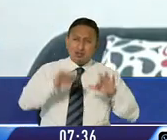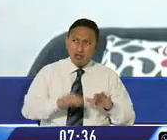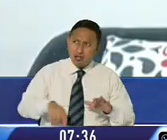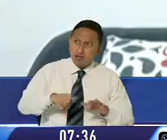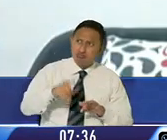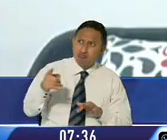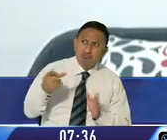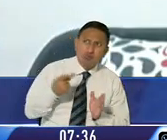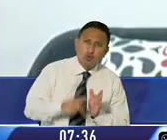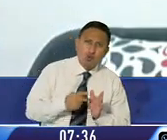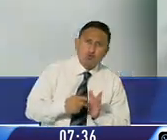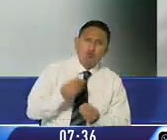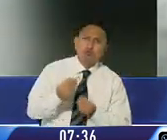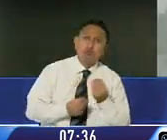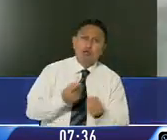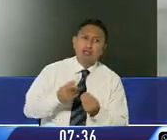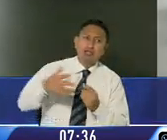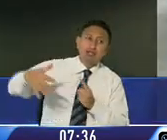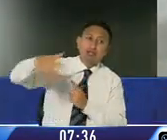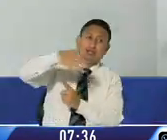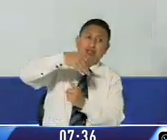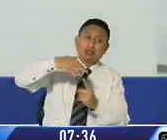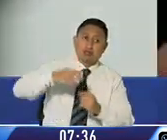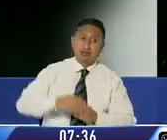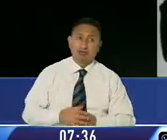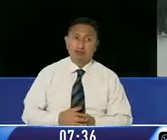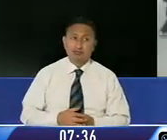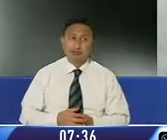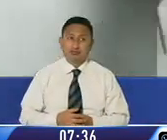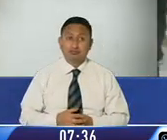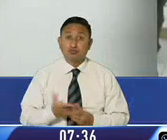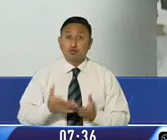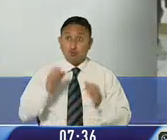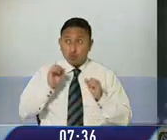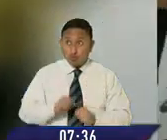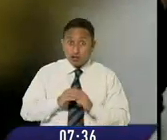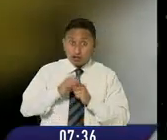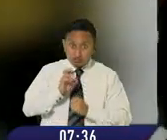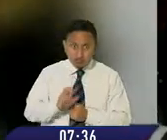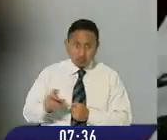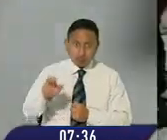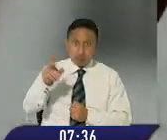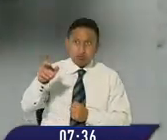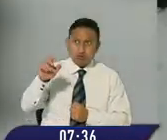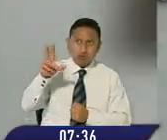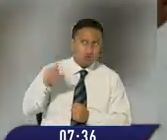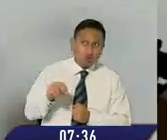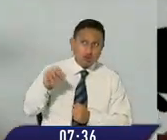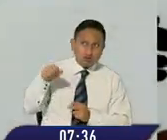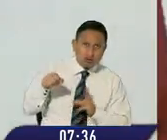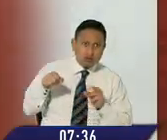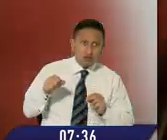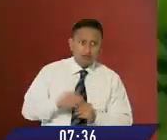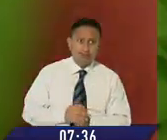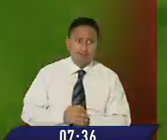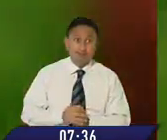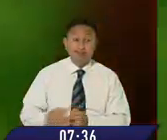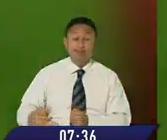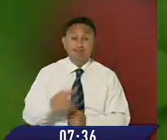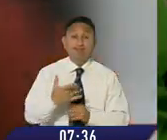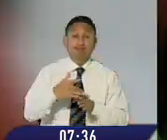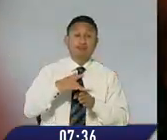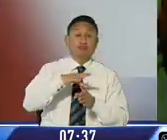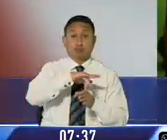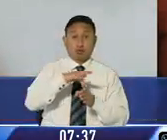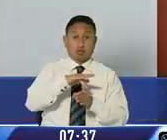analizar las condiciones del clima, de cuándo subir una montaña, cuándo no? Para minimizar el riesgo